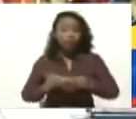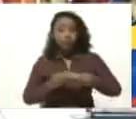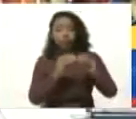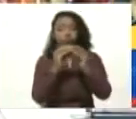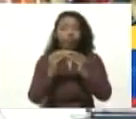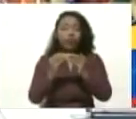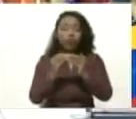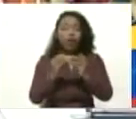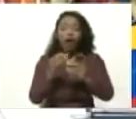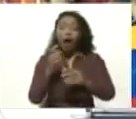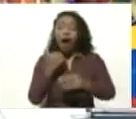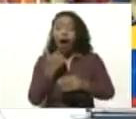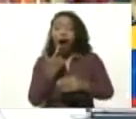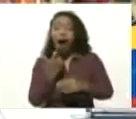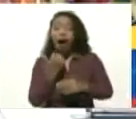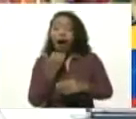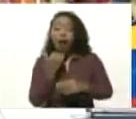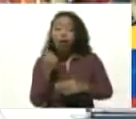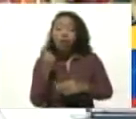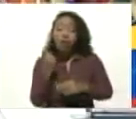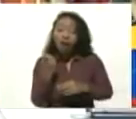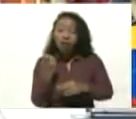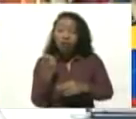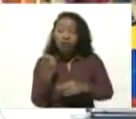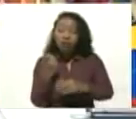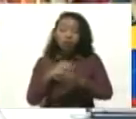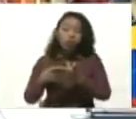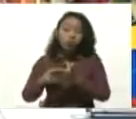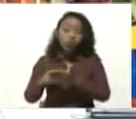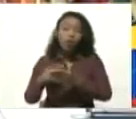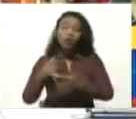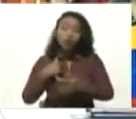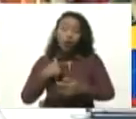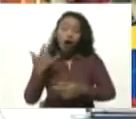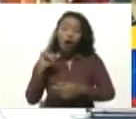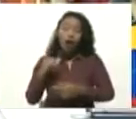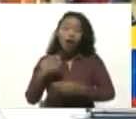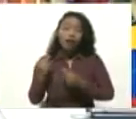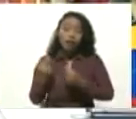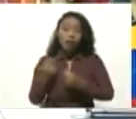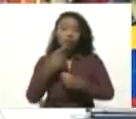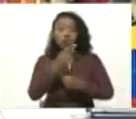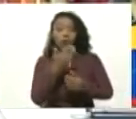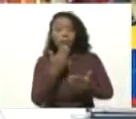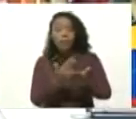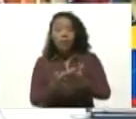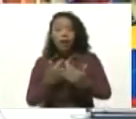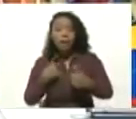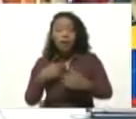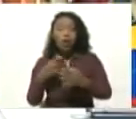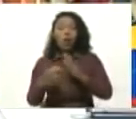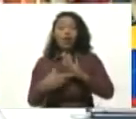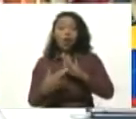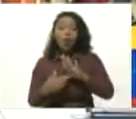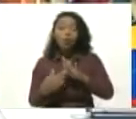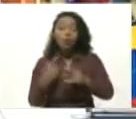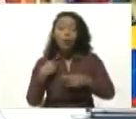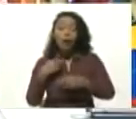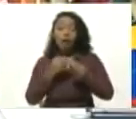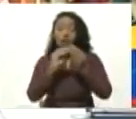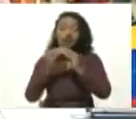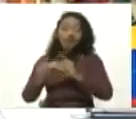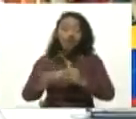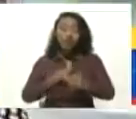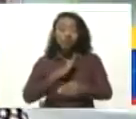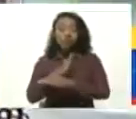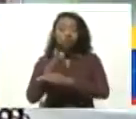vamos a recuperarlos. Tú me pides la plata. Yo tengo la platica aquí. Tú me pides los recursos para ir a recuperar todos